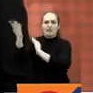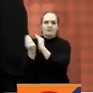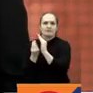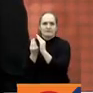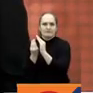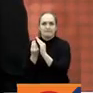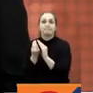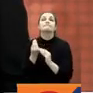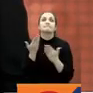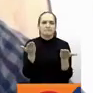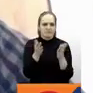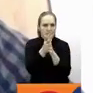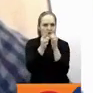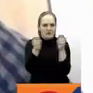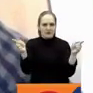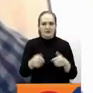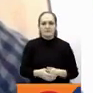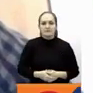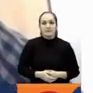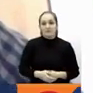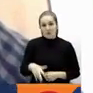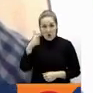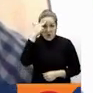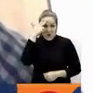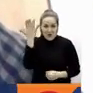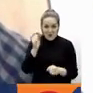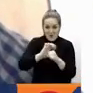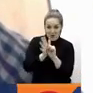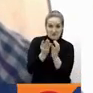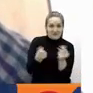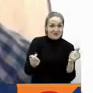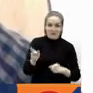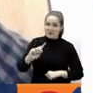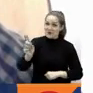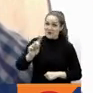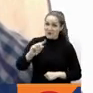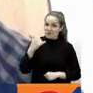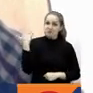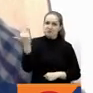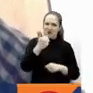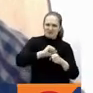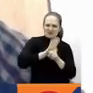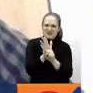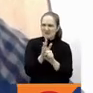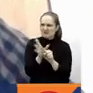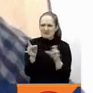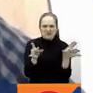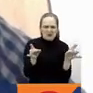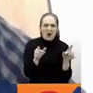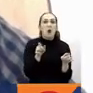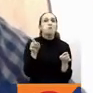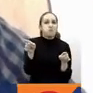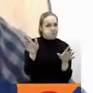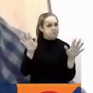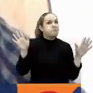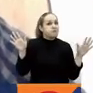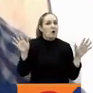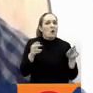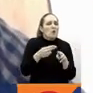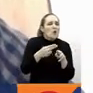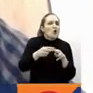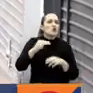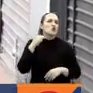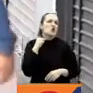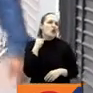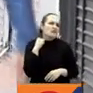expertos. Obviamente la pandemia no se ha acabado y lo que se está esperando es que haya una nueva ola, probablemente en el mes de noviembre que está